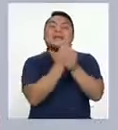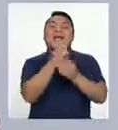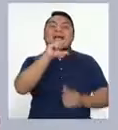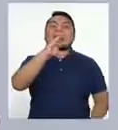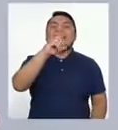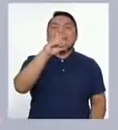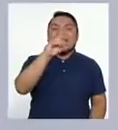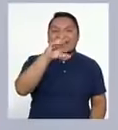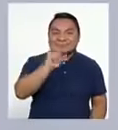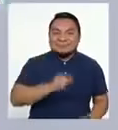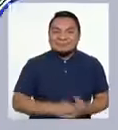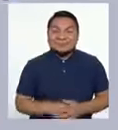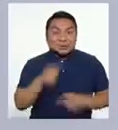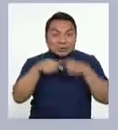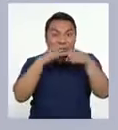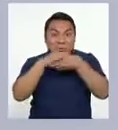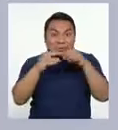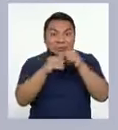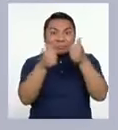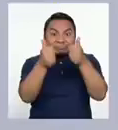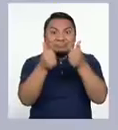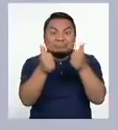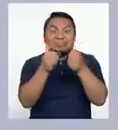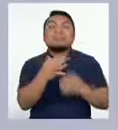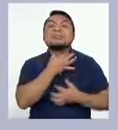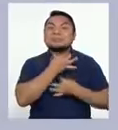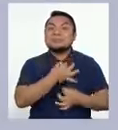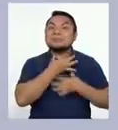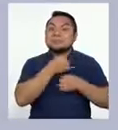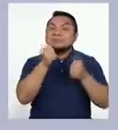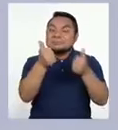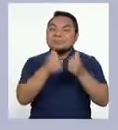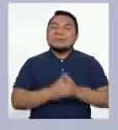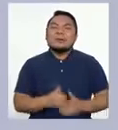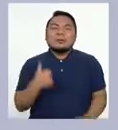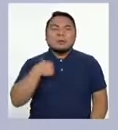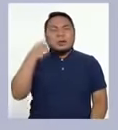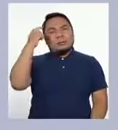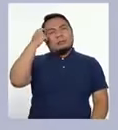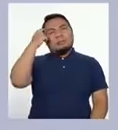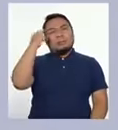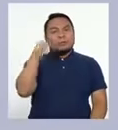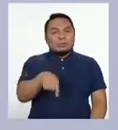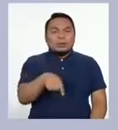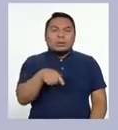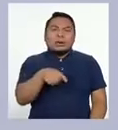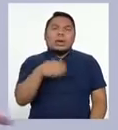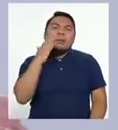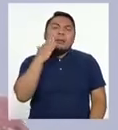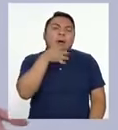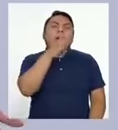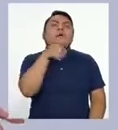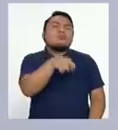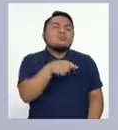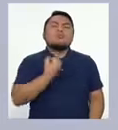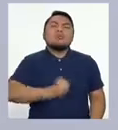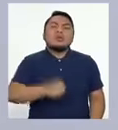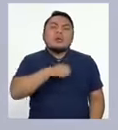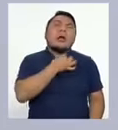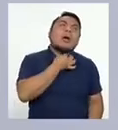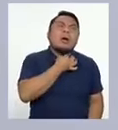Calandraca. ¿Qué les pareció el cuento? Interesante, ¿no? Yo me quedé pensando en la gallina queriendo ayudar a su